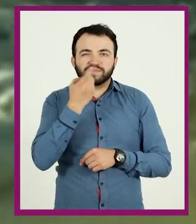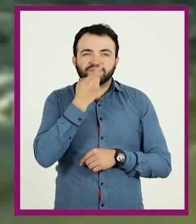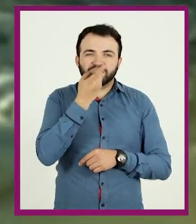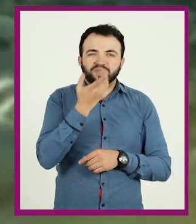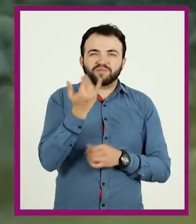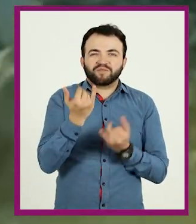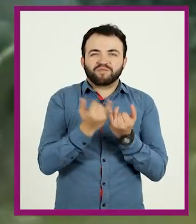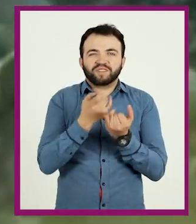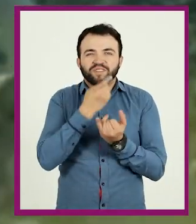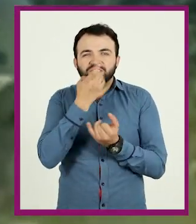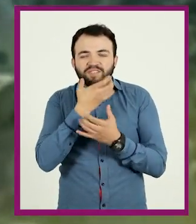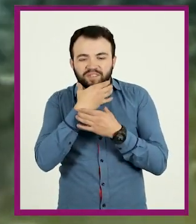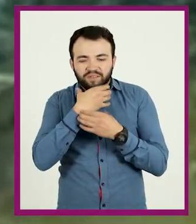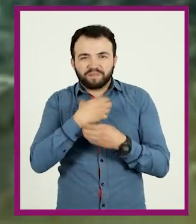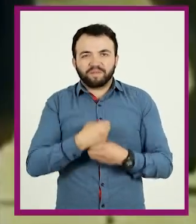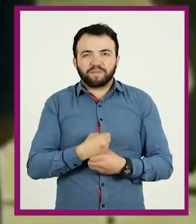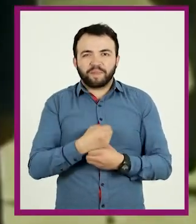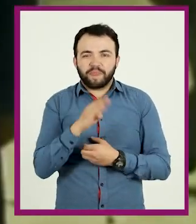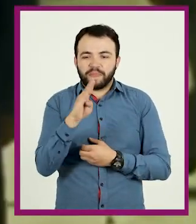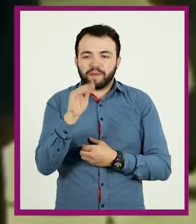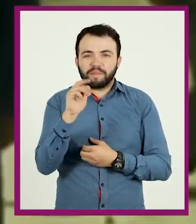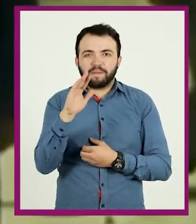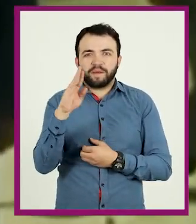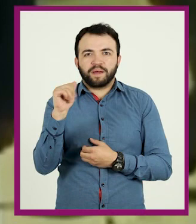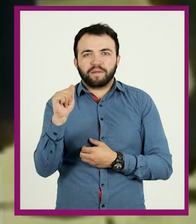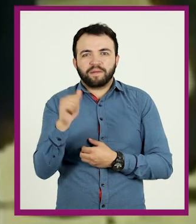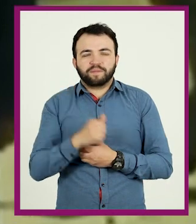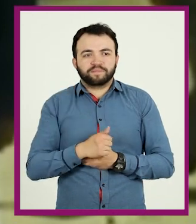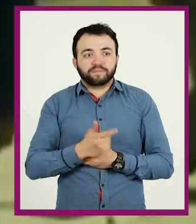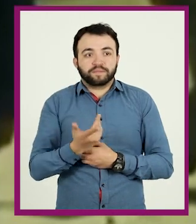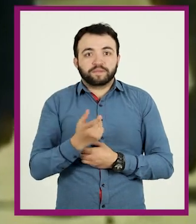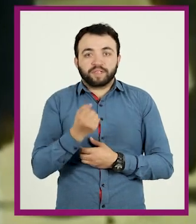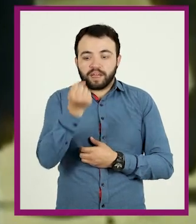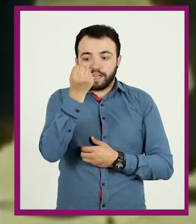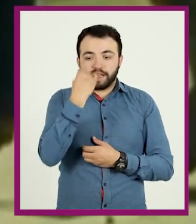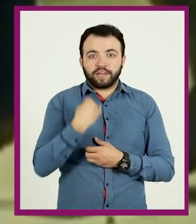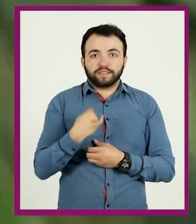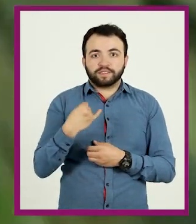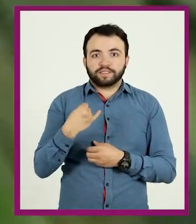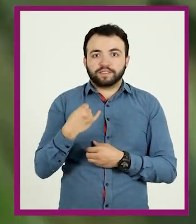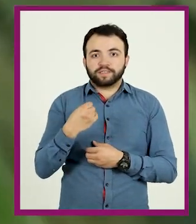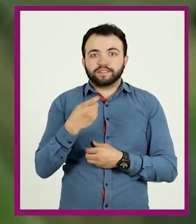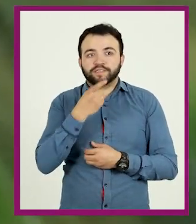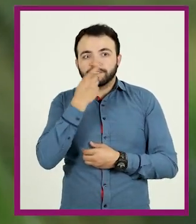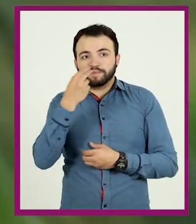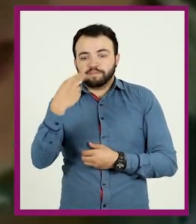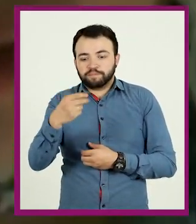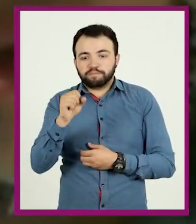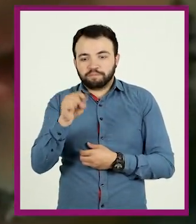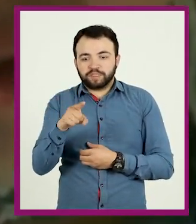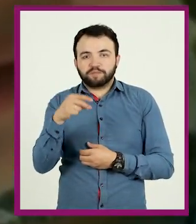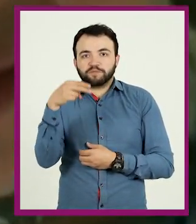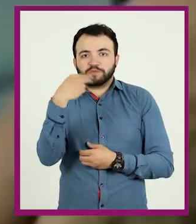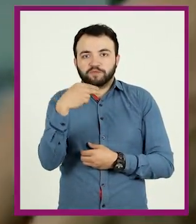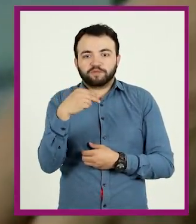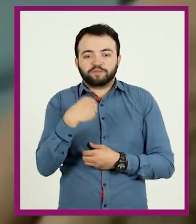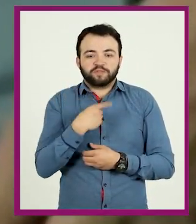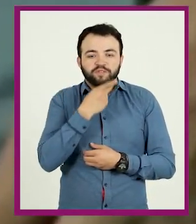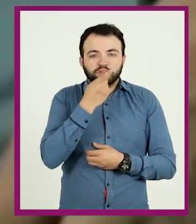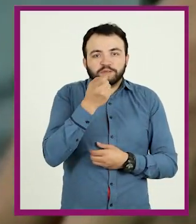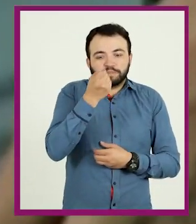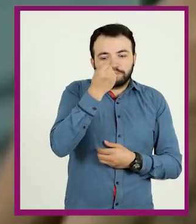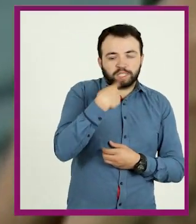Resulta muy significativo que el nombre que se dan a sí mismos los miembros de esta etnia, que han habitado la zona desde